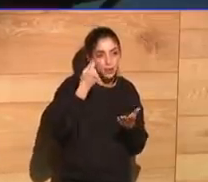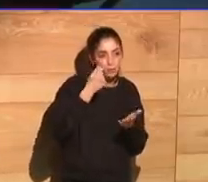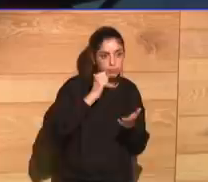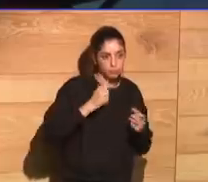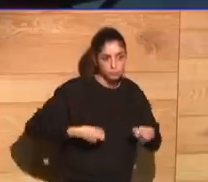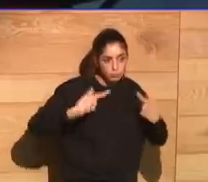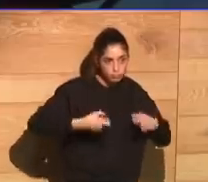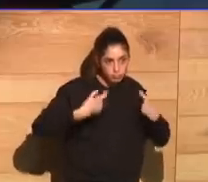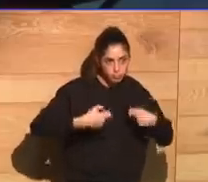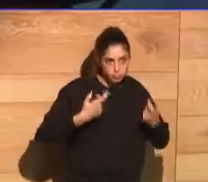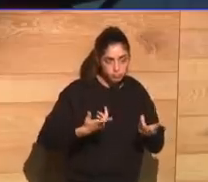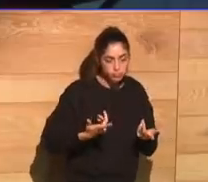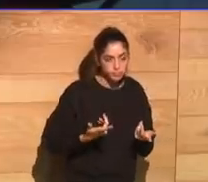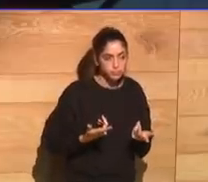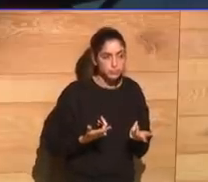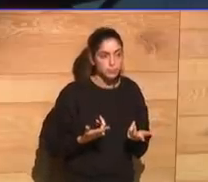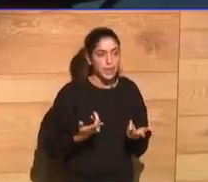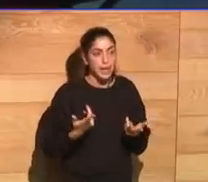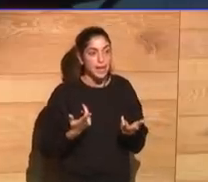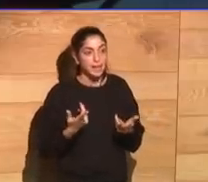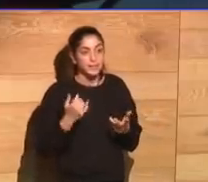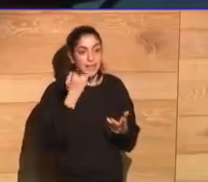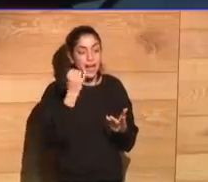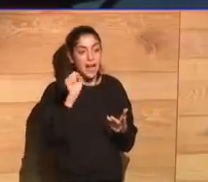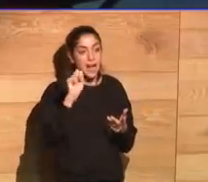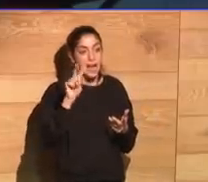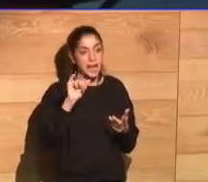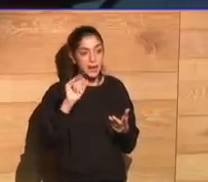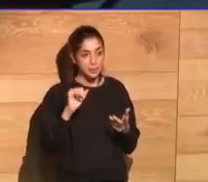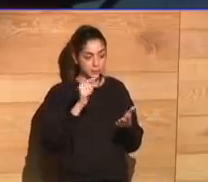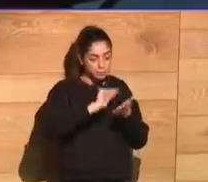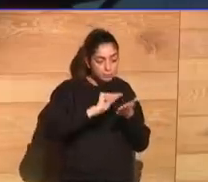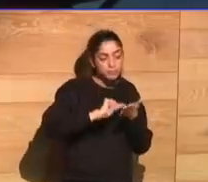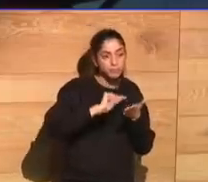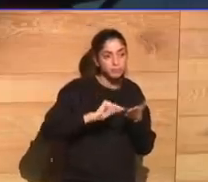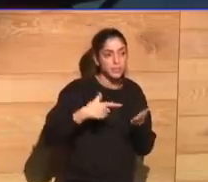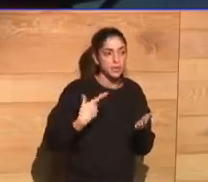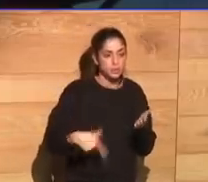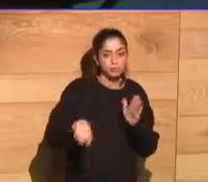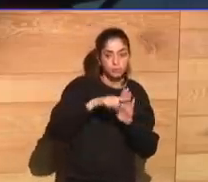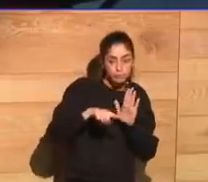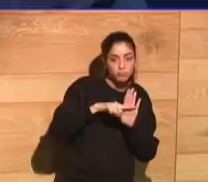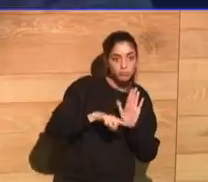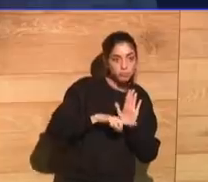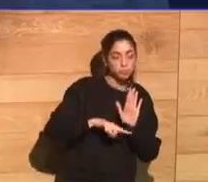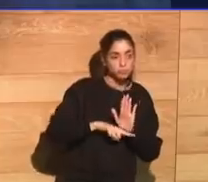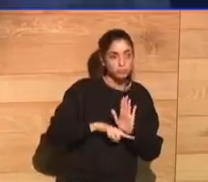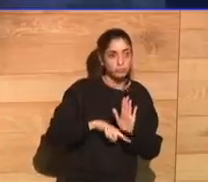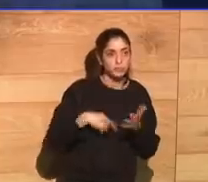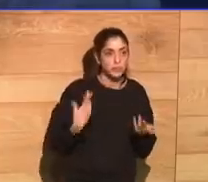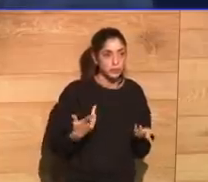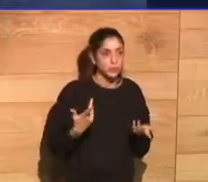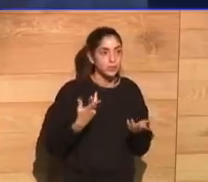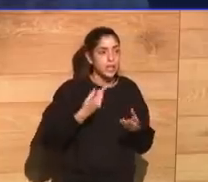pasta. Y, la verdad es que muchísimo. Javi no para de apuntar cifras. Muchísima, en todo. Es que cada vez es y venga. ¿Qué habían hecho